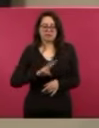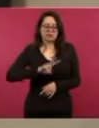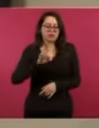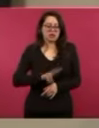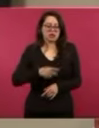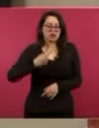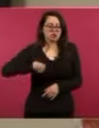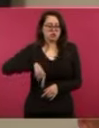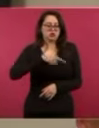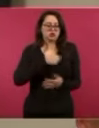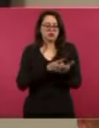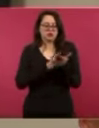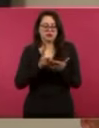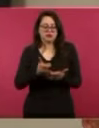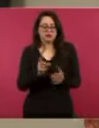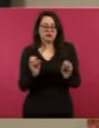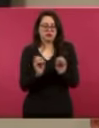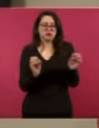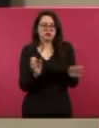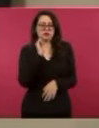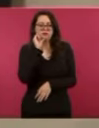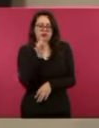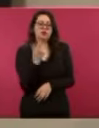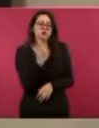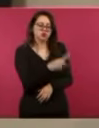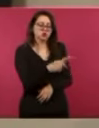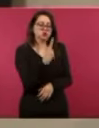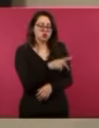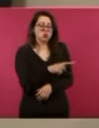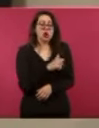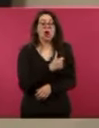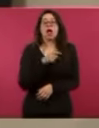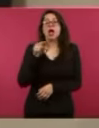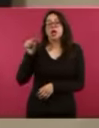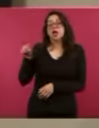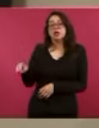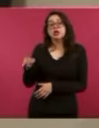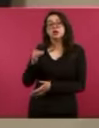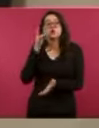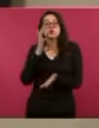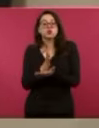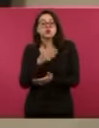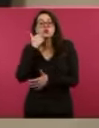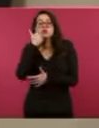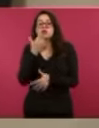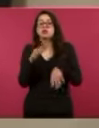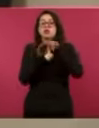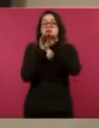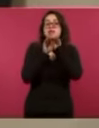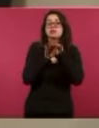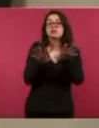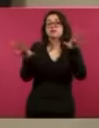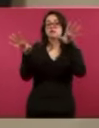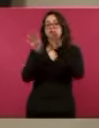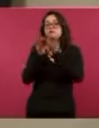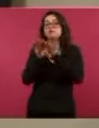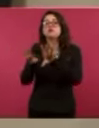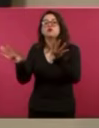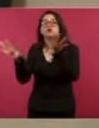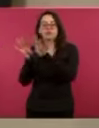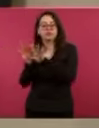ella, sino de la familia de Modesto Vázquez, que ella solo la quería transmitir la filosofía del personaje